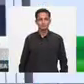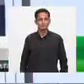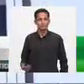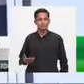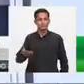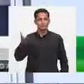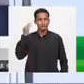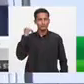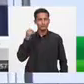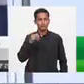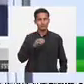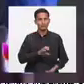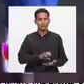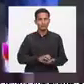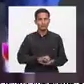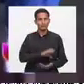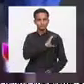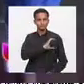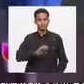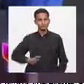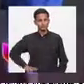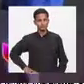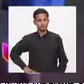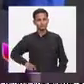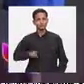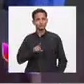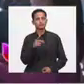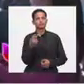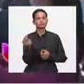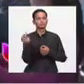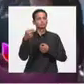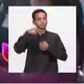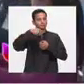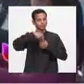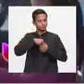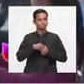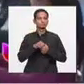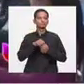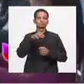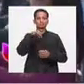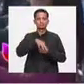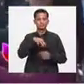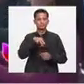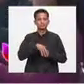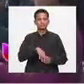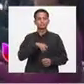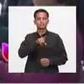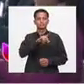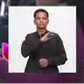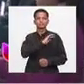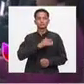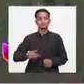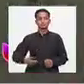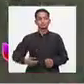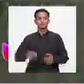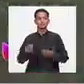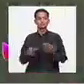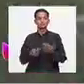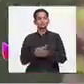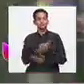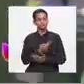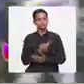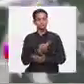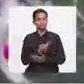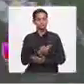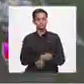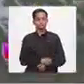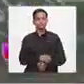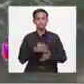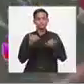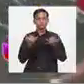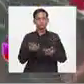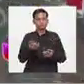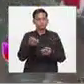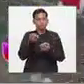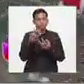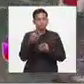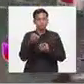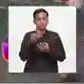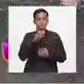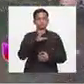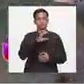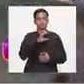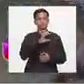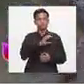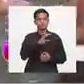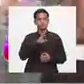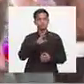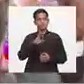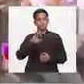en Costa Rica el pasado fin de semana sus habitantes acudieron a las urnas para elegir a su futuro gobernante de acuerdo a los datos oficiales